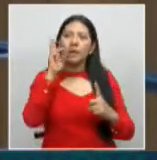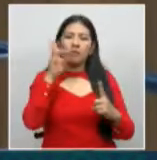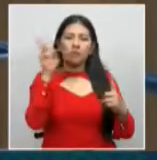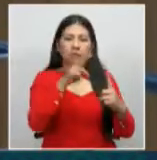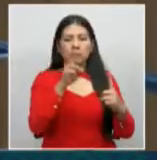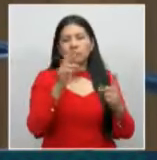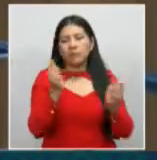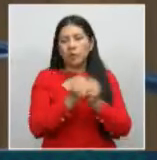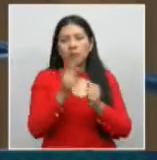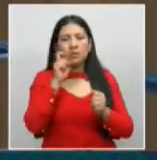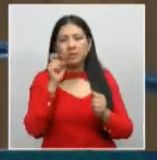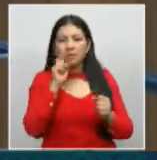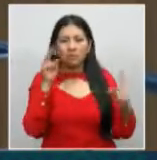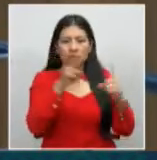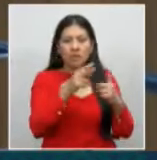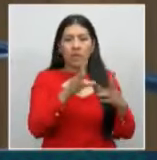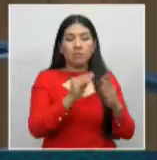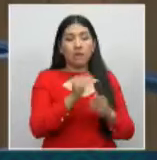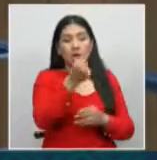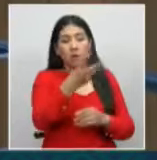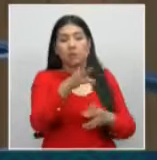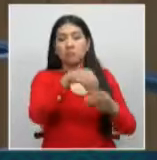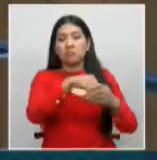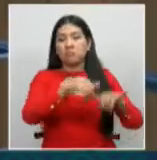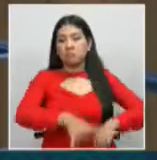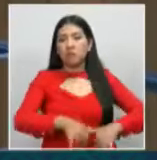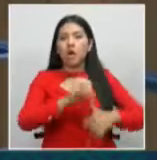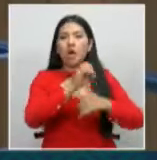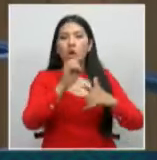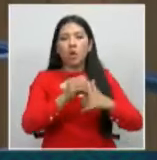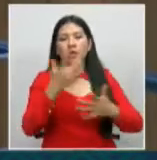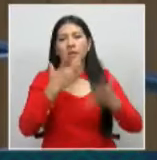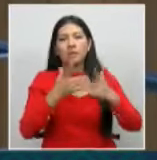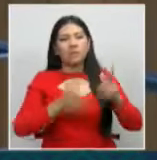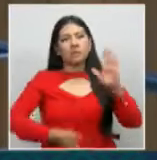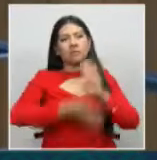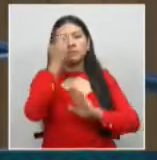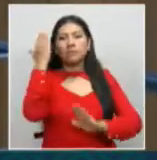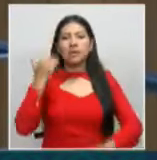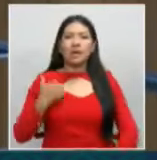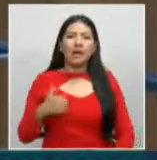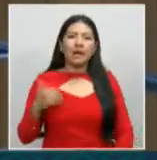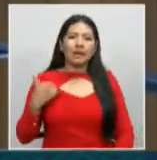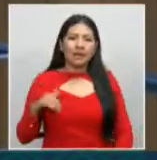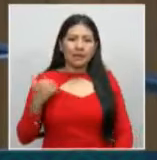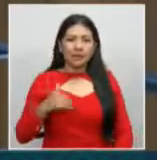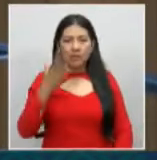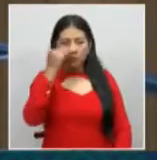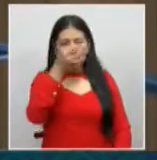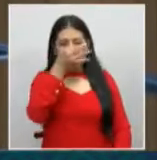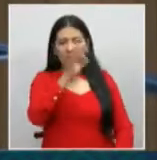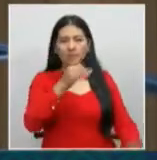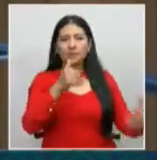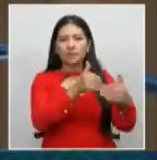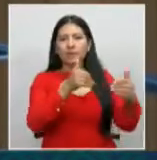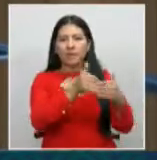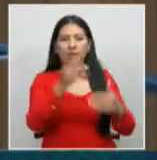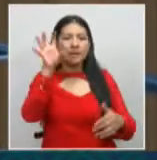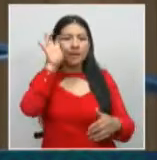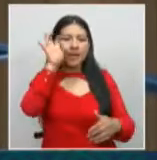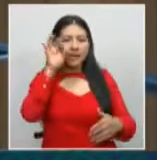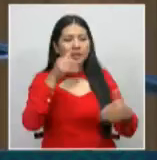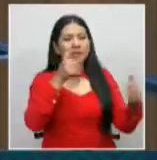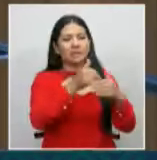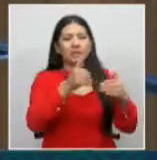Se encontraría en el país o podría encontrarse en la República de la Argentina, en atención a la colindancia que existe entre el municipio de Yacuiba y